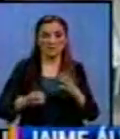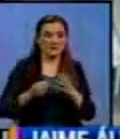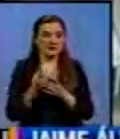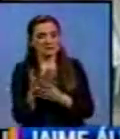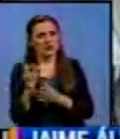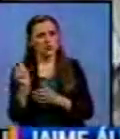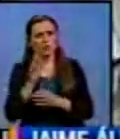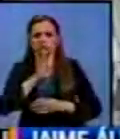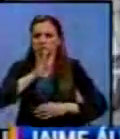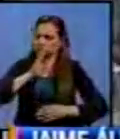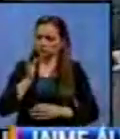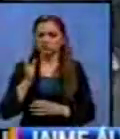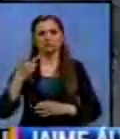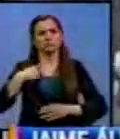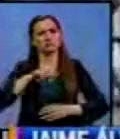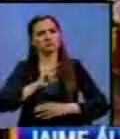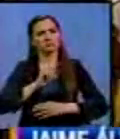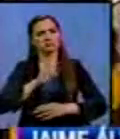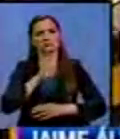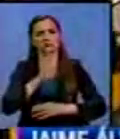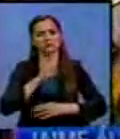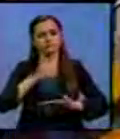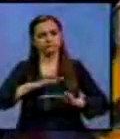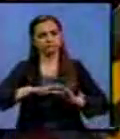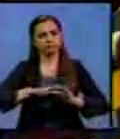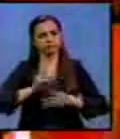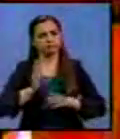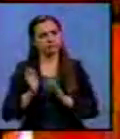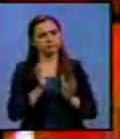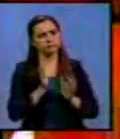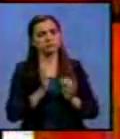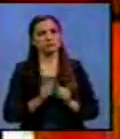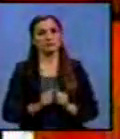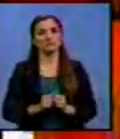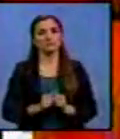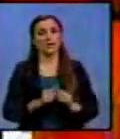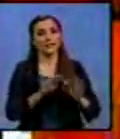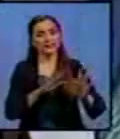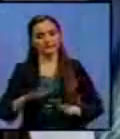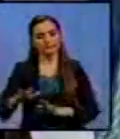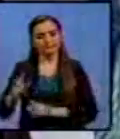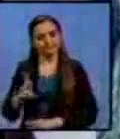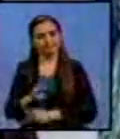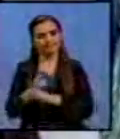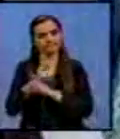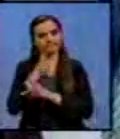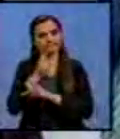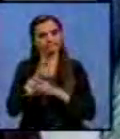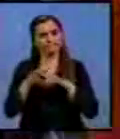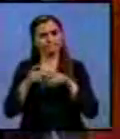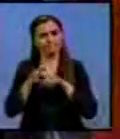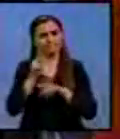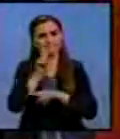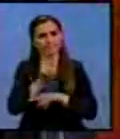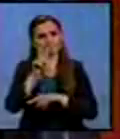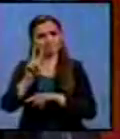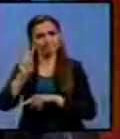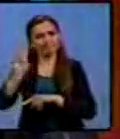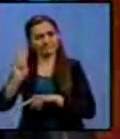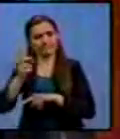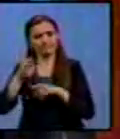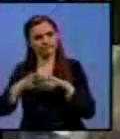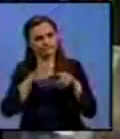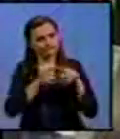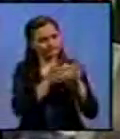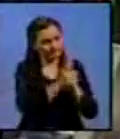sino siempre debe mantenerse. Hasta el momento, la Secretaría de Gestión de Riesgos ha realizado 226 eventos